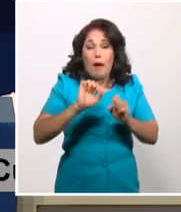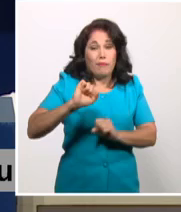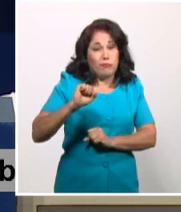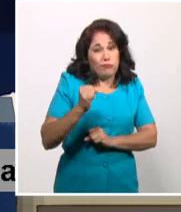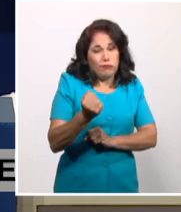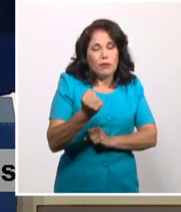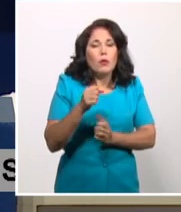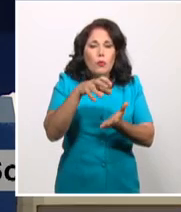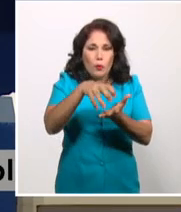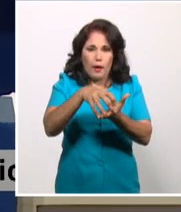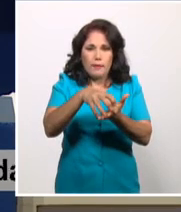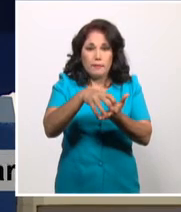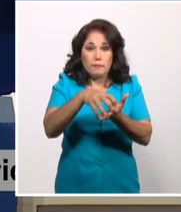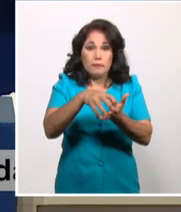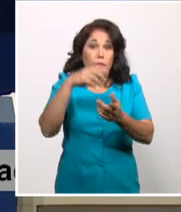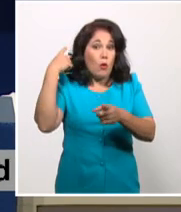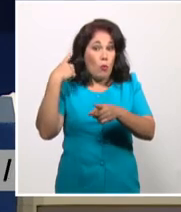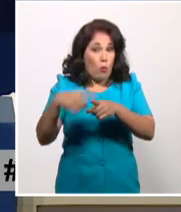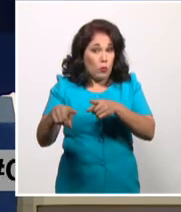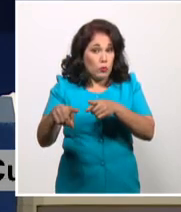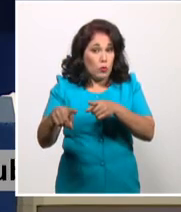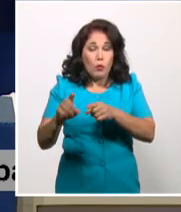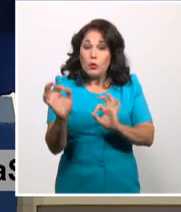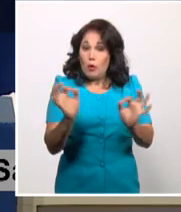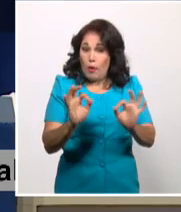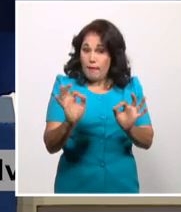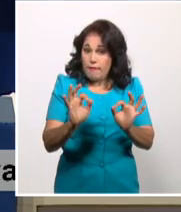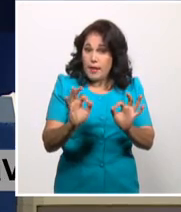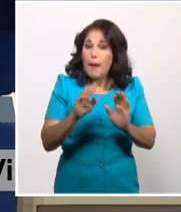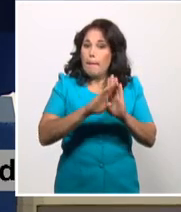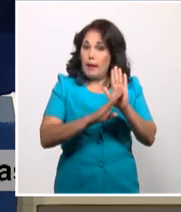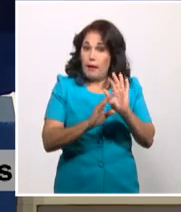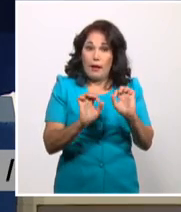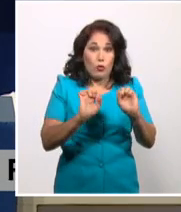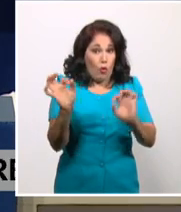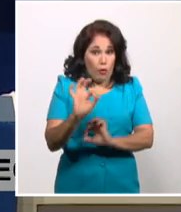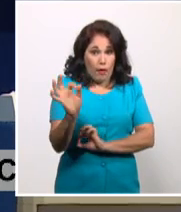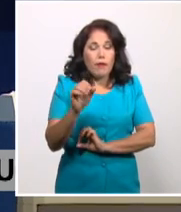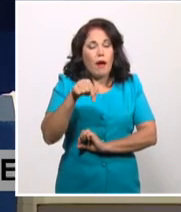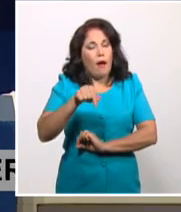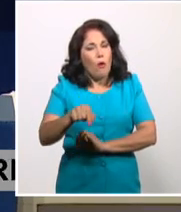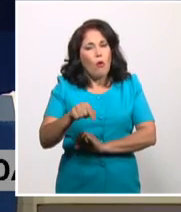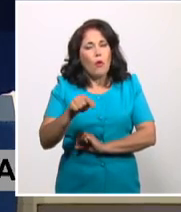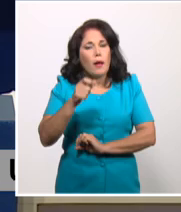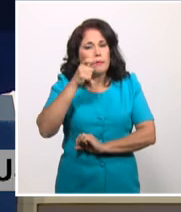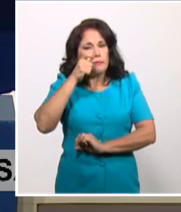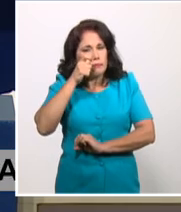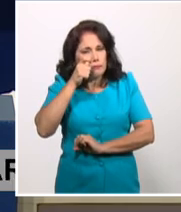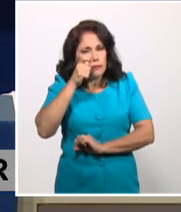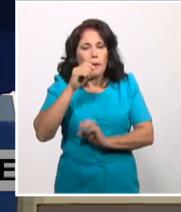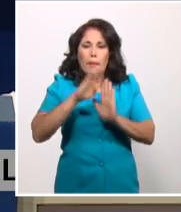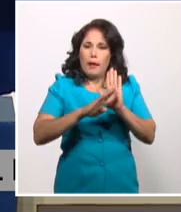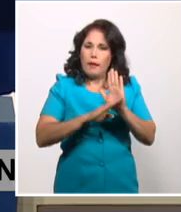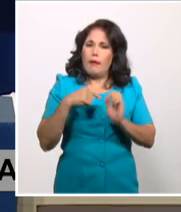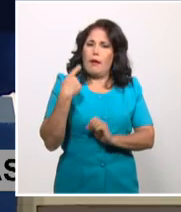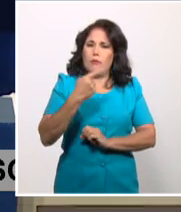lugares. Y donde todavía no hemos tenido que aplicar estas medidas, pues indiscutiblemente están las medidas que en nuestro